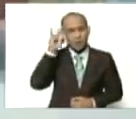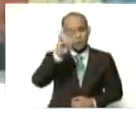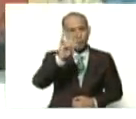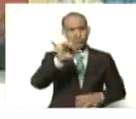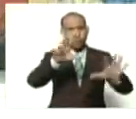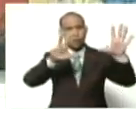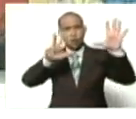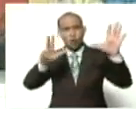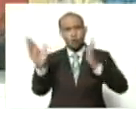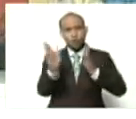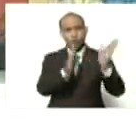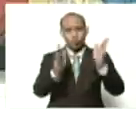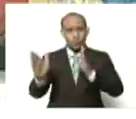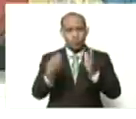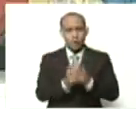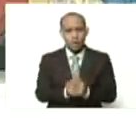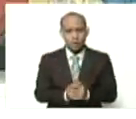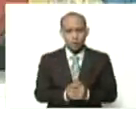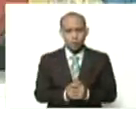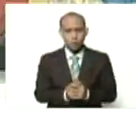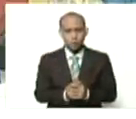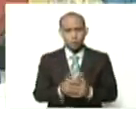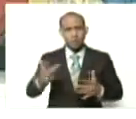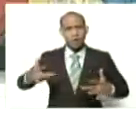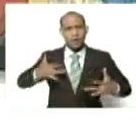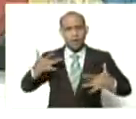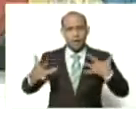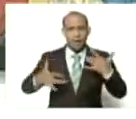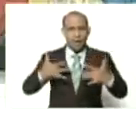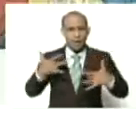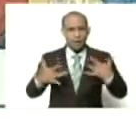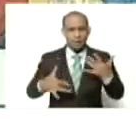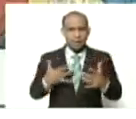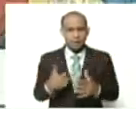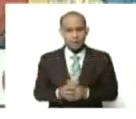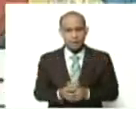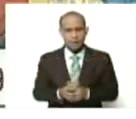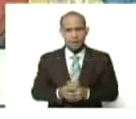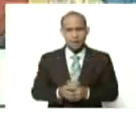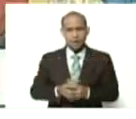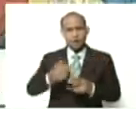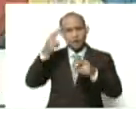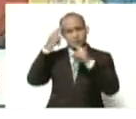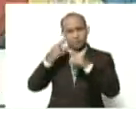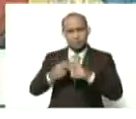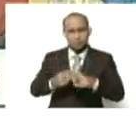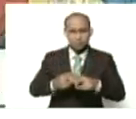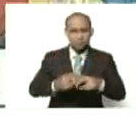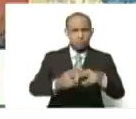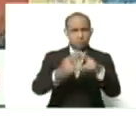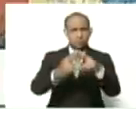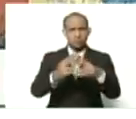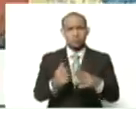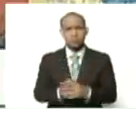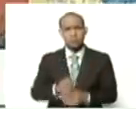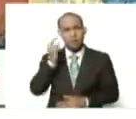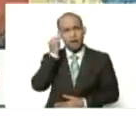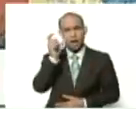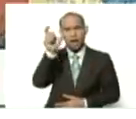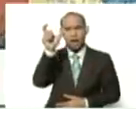marzo, vamos a tener las actividades en conmemoración, en reconocimiento a la